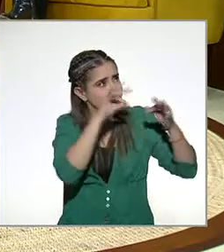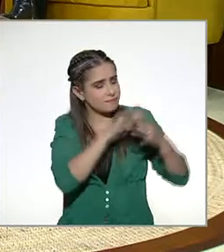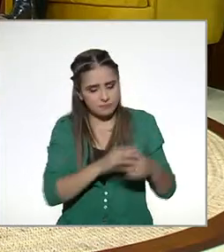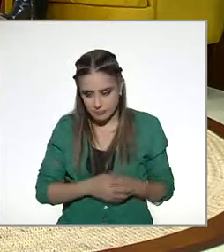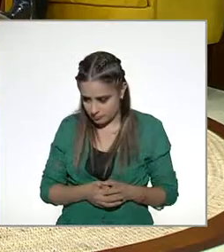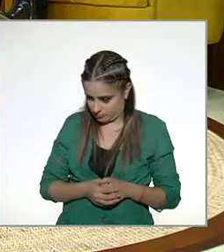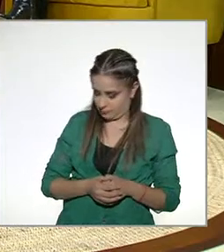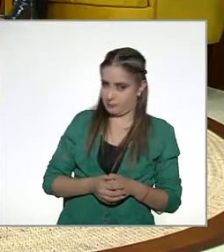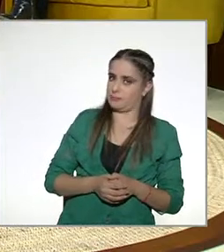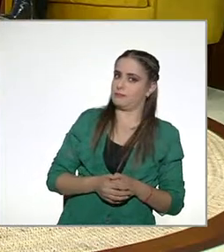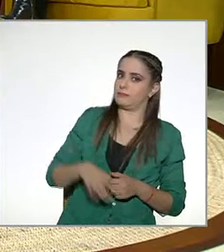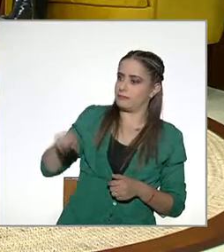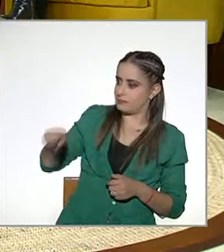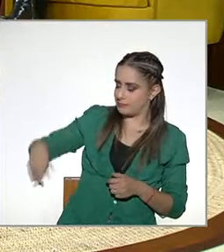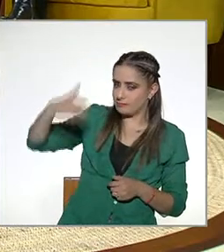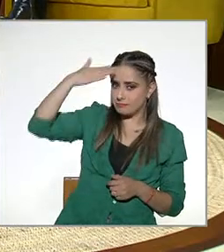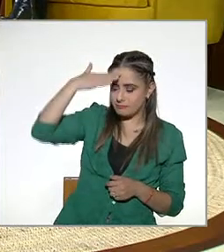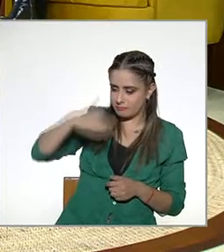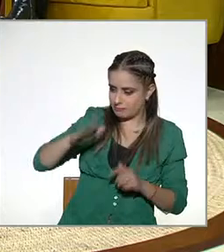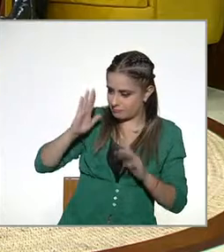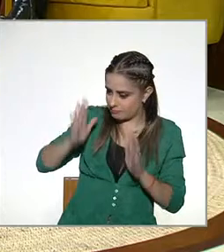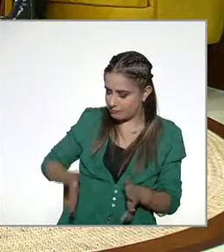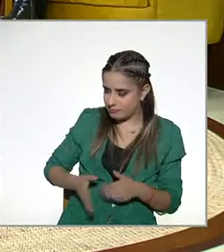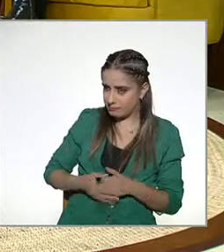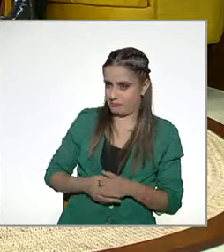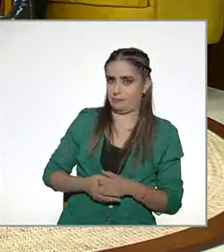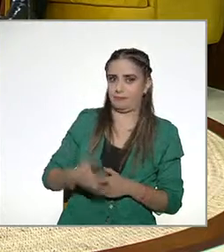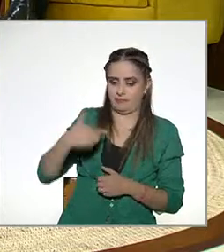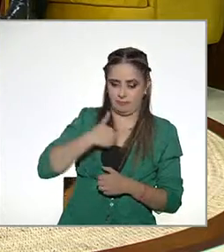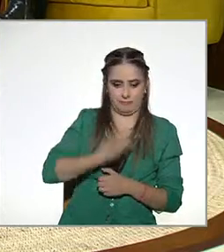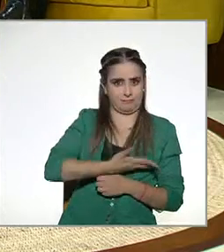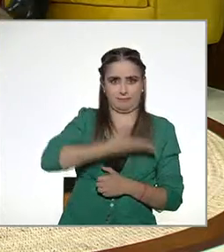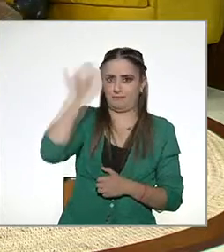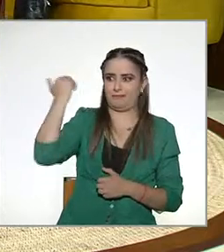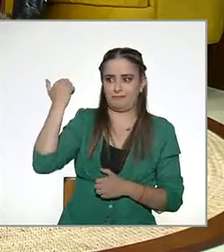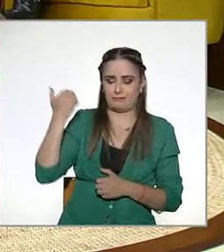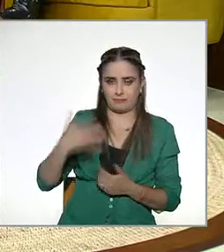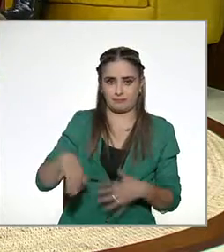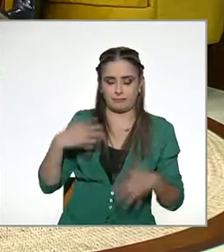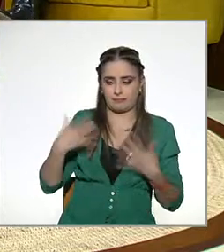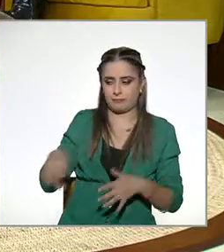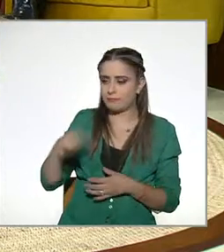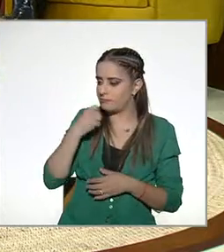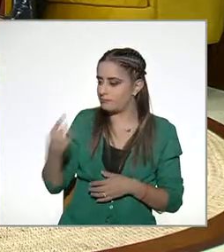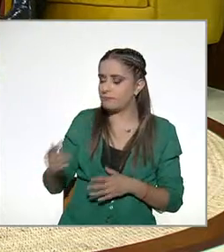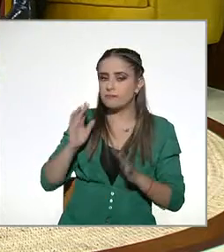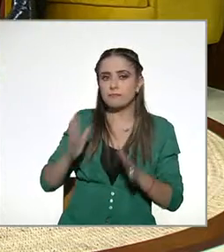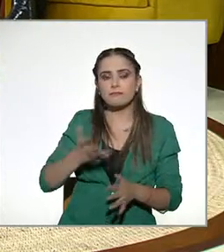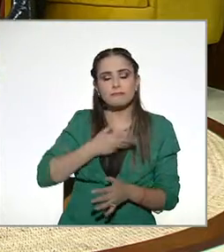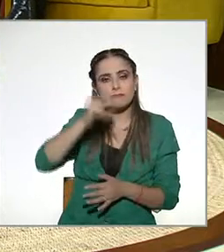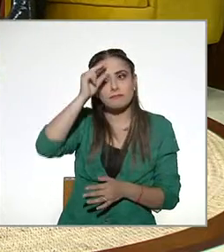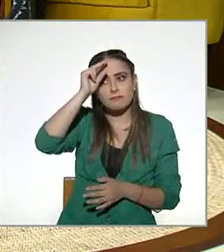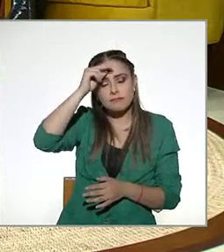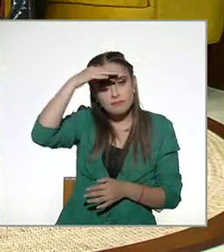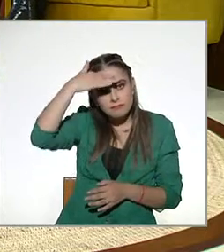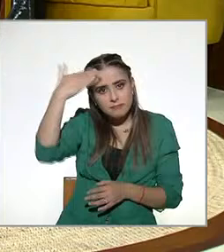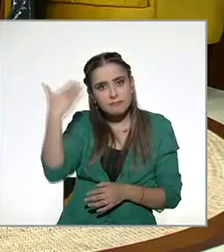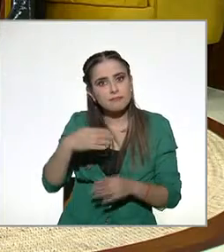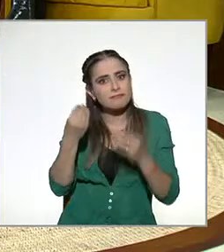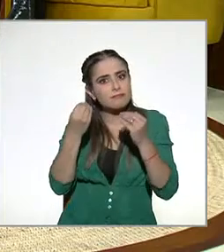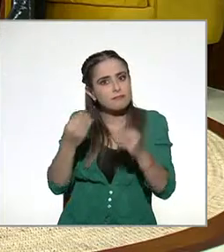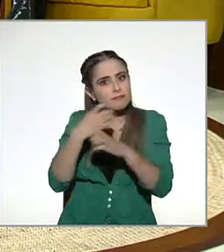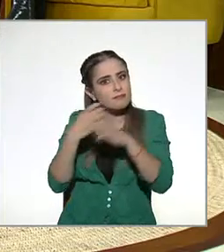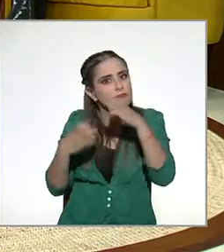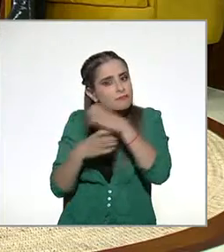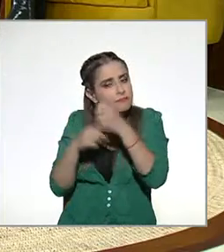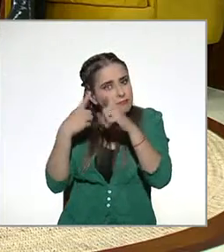el sabías ya te está diciendo, no sabes, ¿no? No lo sabes todo, ¿no? Y es genial. Y esa es la forma, como decía Miriam, de